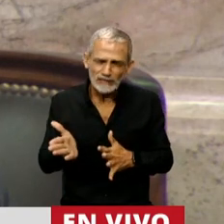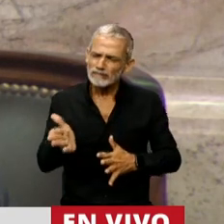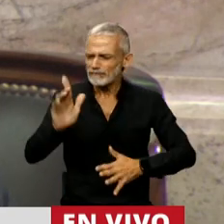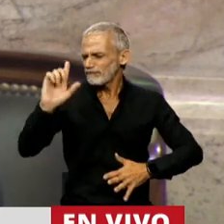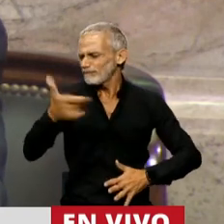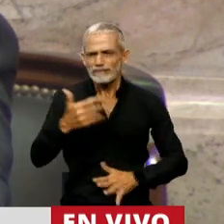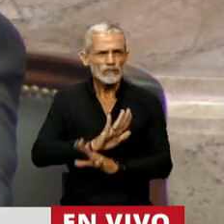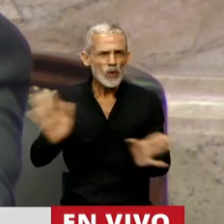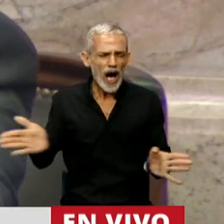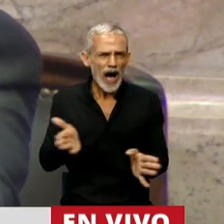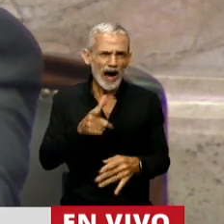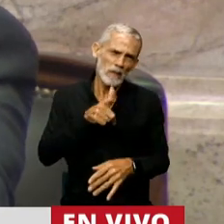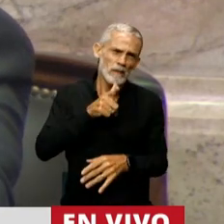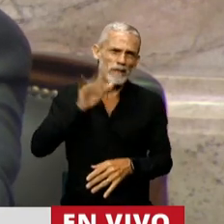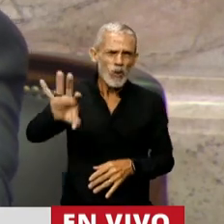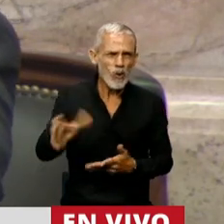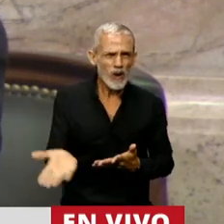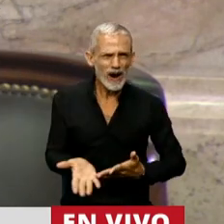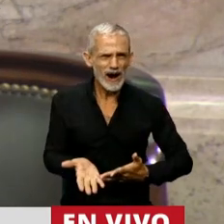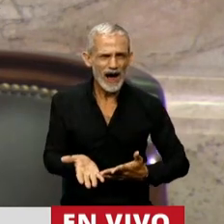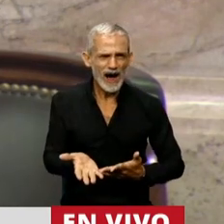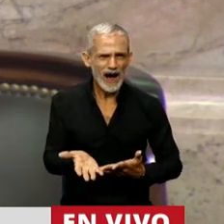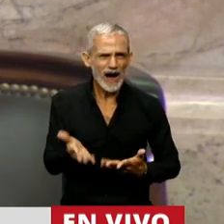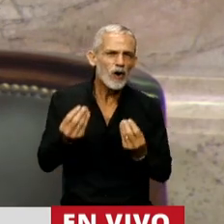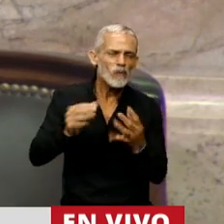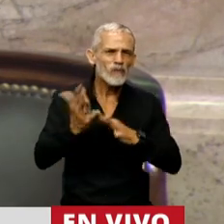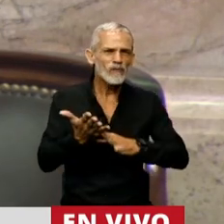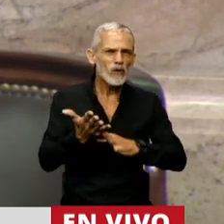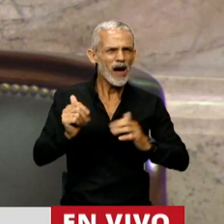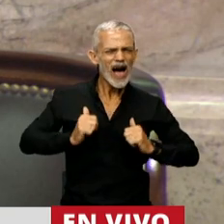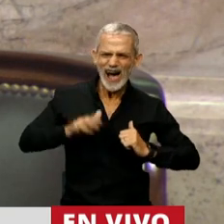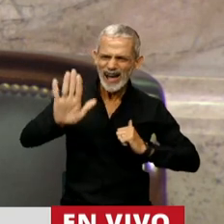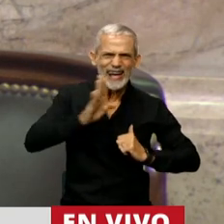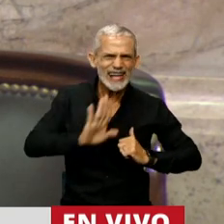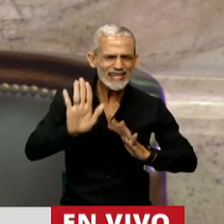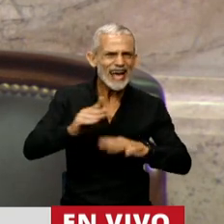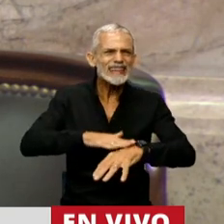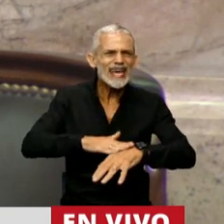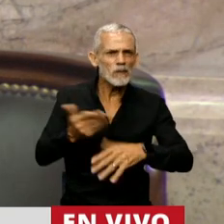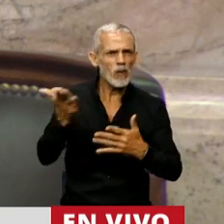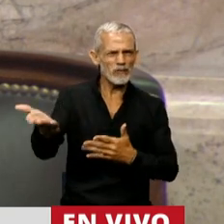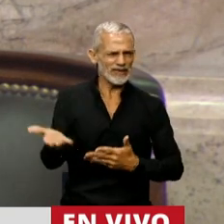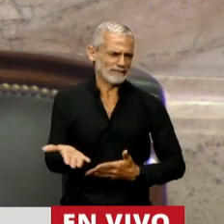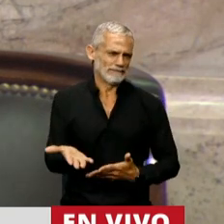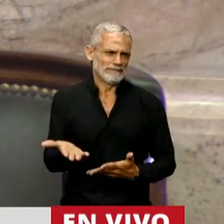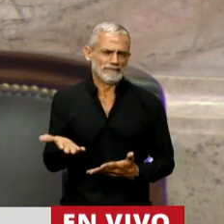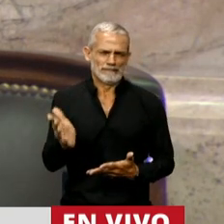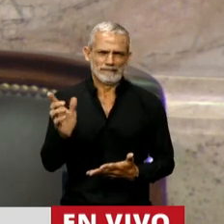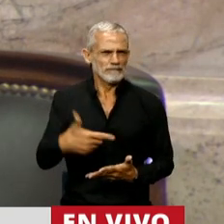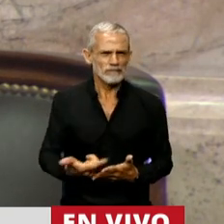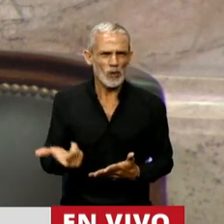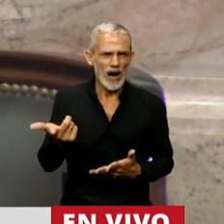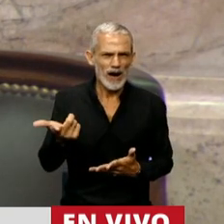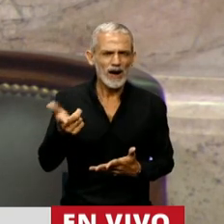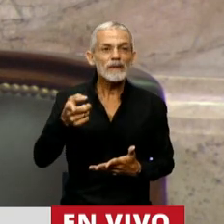el nivel de cinismo, el nivel de cinismo que tienen para encarar esta situación. Le piden tiempo a los